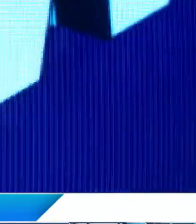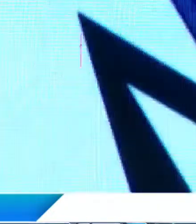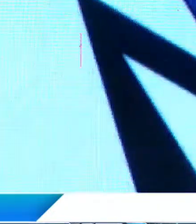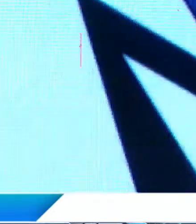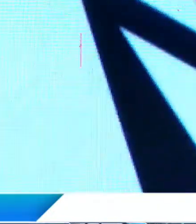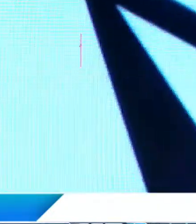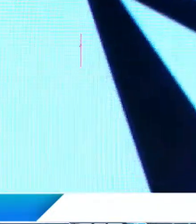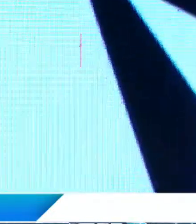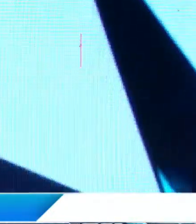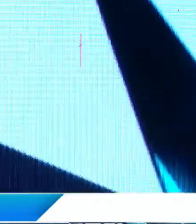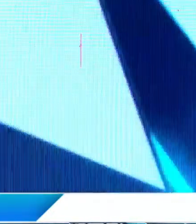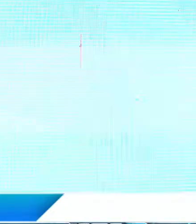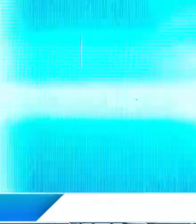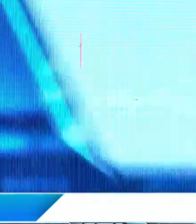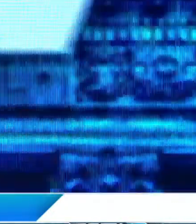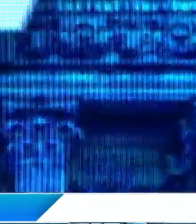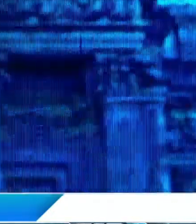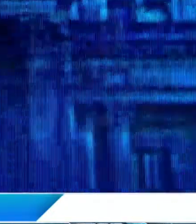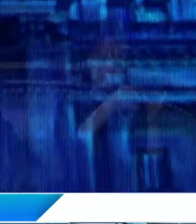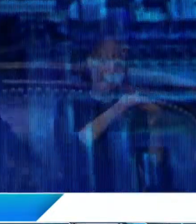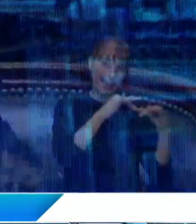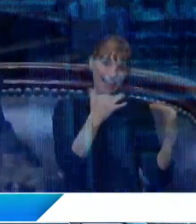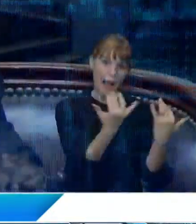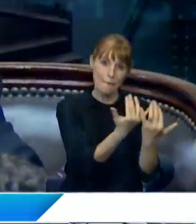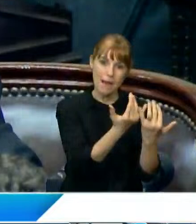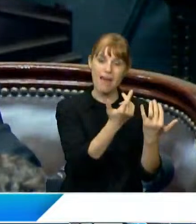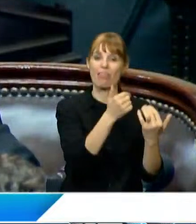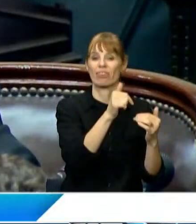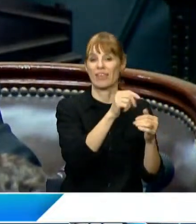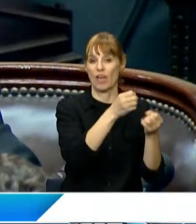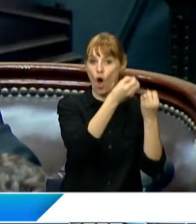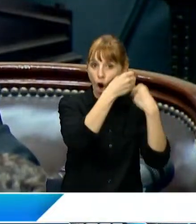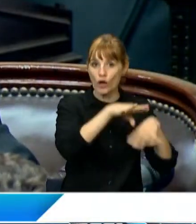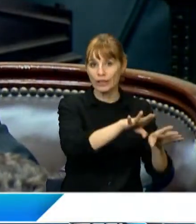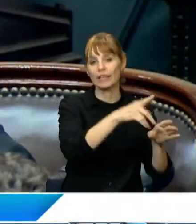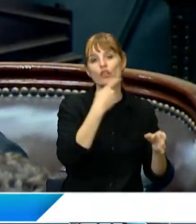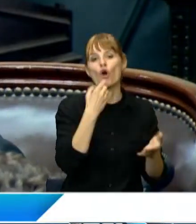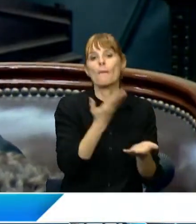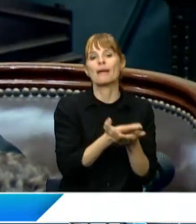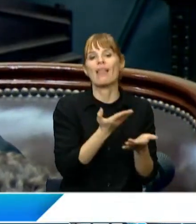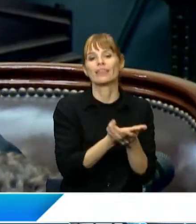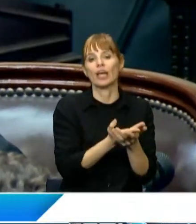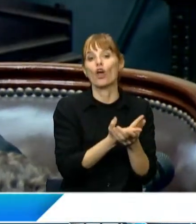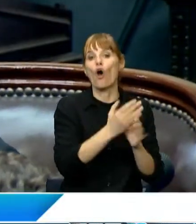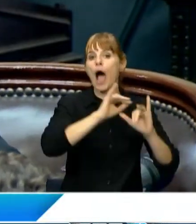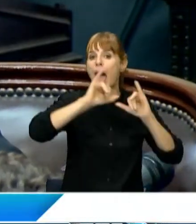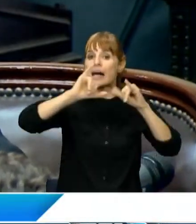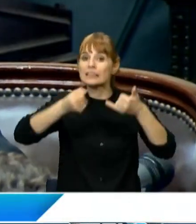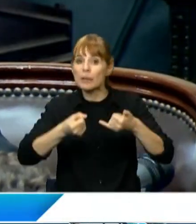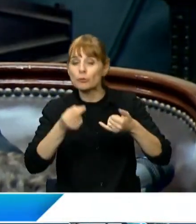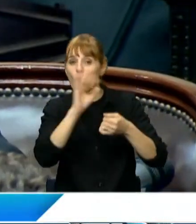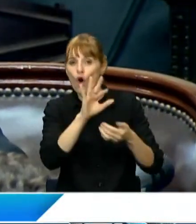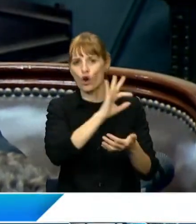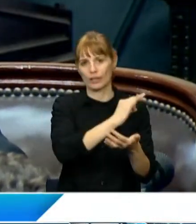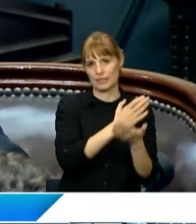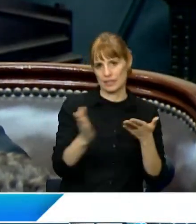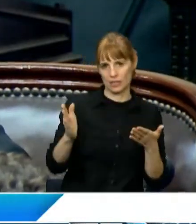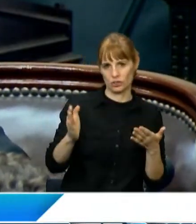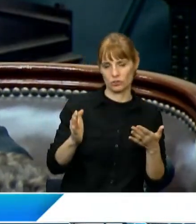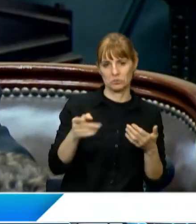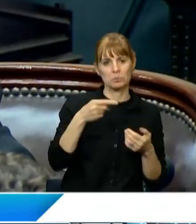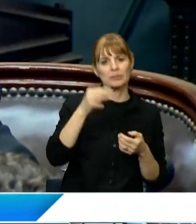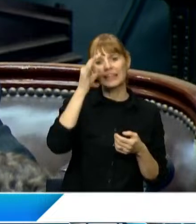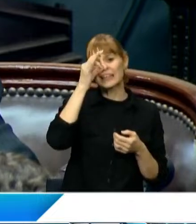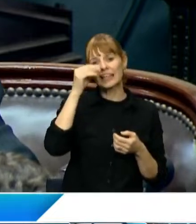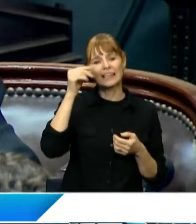discusión política, pero también reglamentaria. Hoy nos planteamos aceptar o rechazar. ¿Y cuáles son estas cuestiones? Porque está bueno decirlo, son